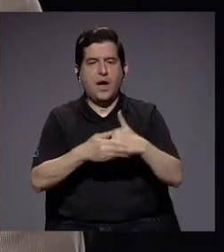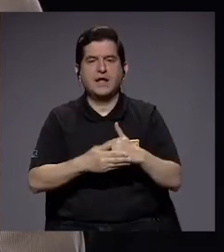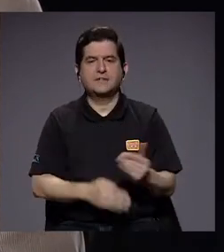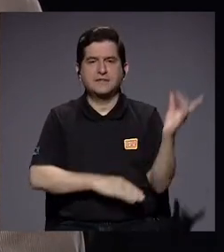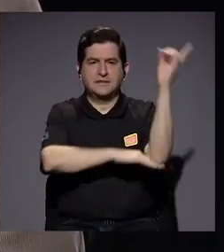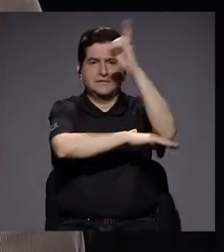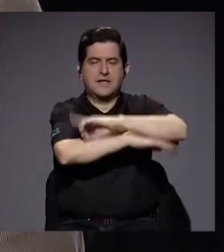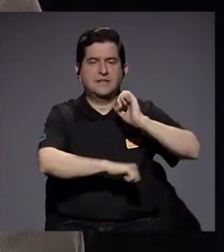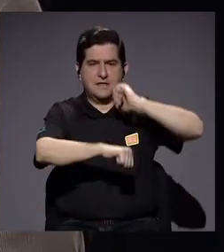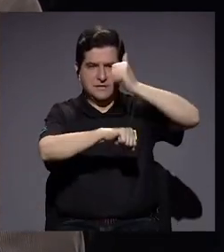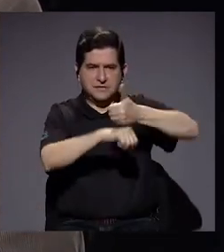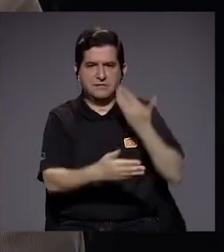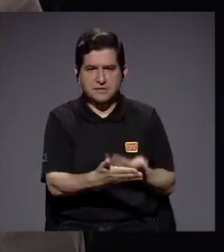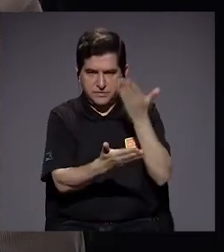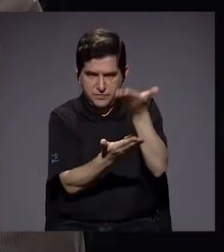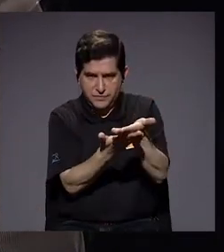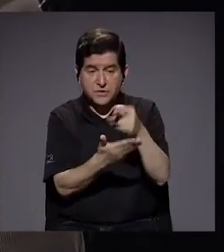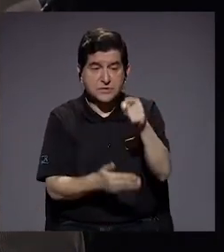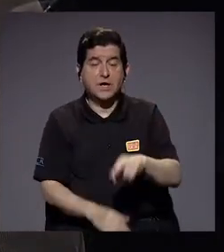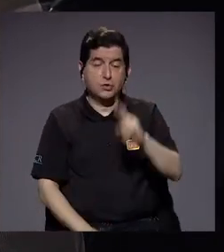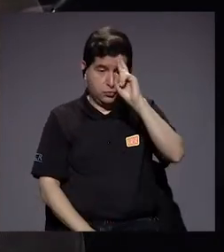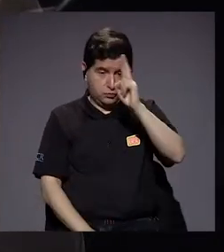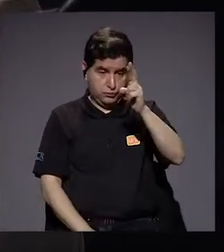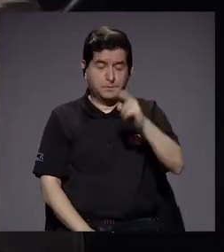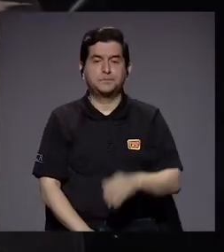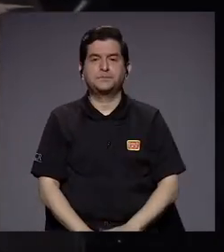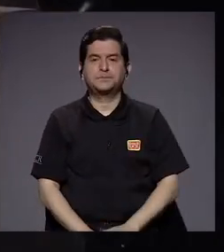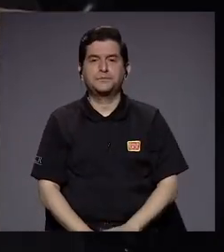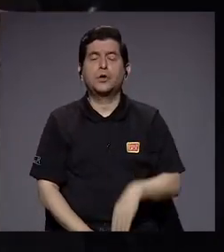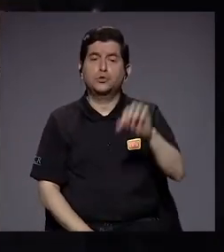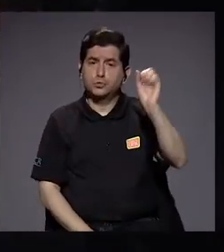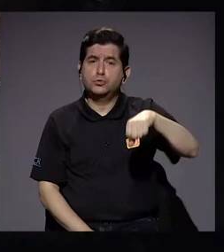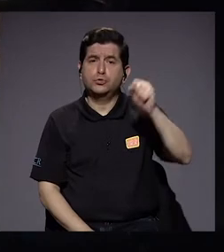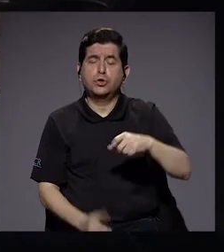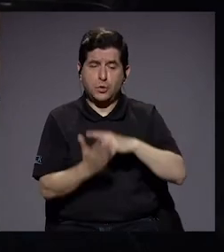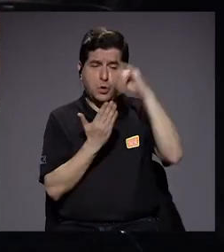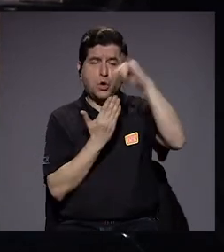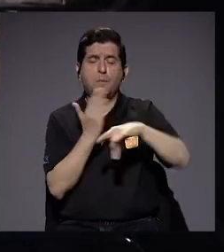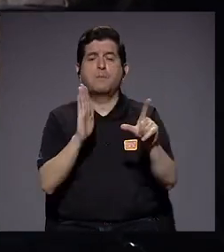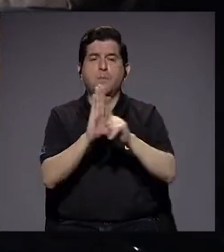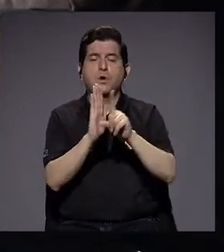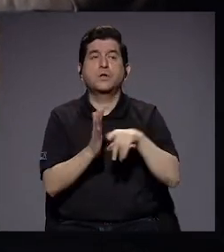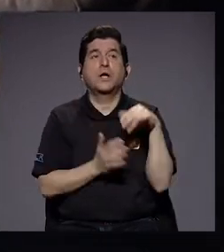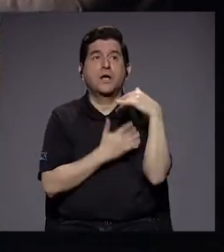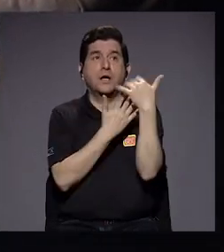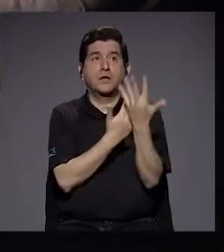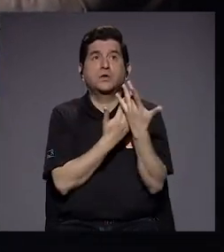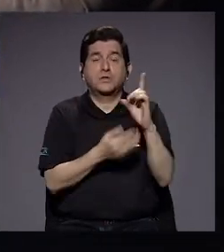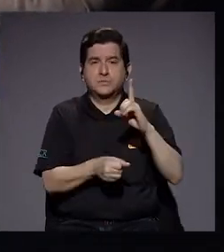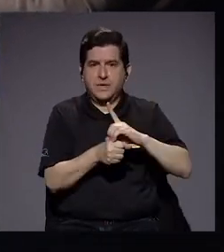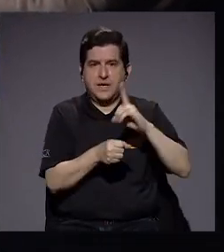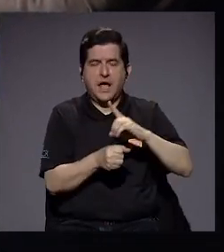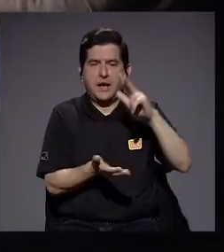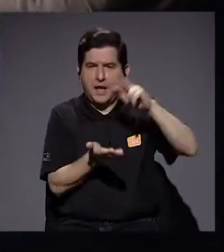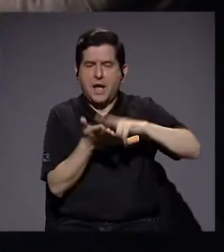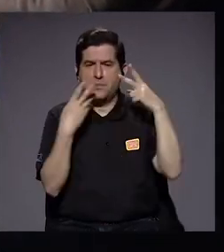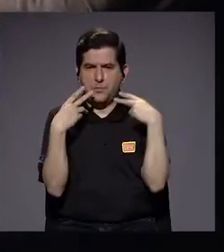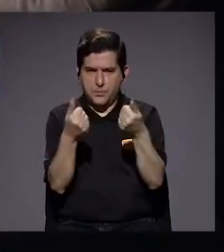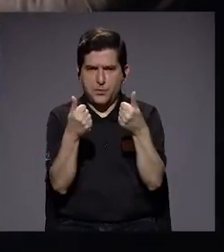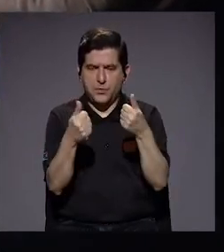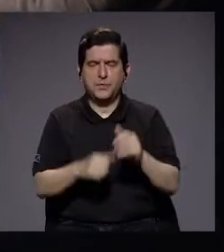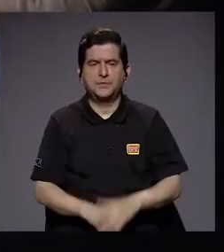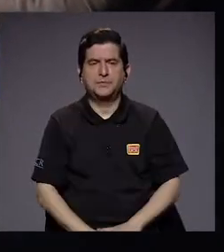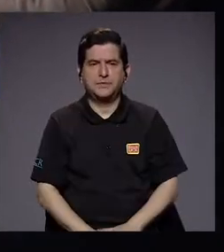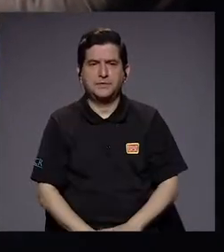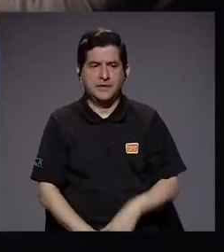fecha que estaba propuesta, y eso es digno de reconocer. Y precisamente sí, el proyecto de ley que esperemos que los señores diputados lo aprueben muy pronto, que es